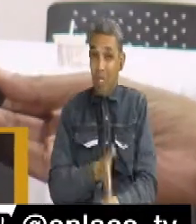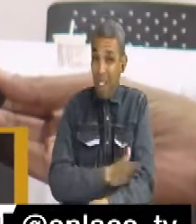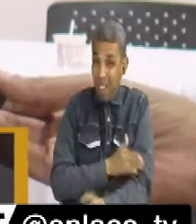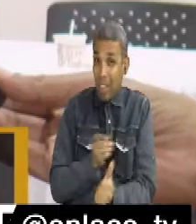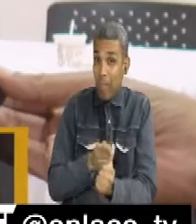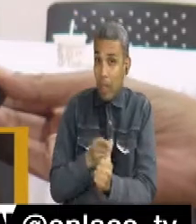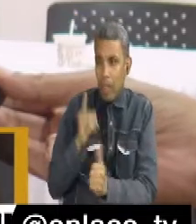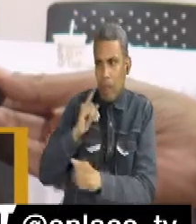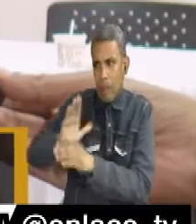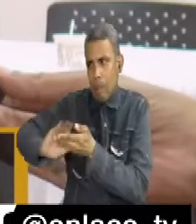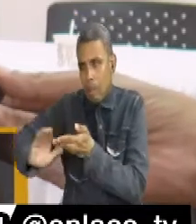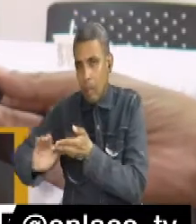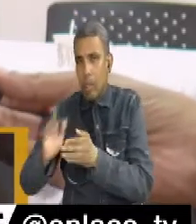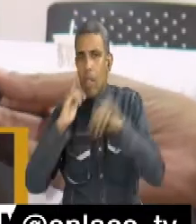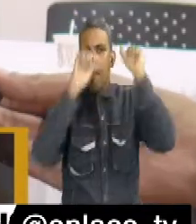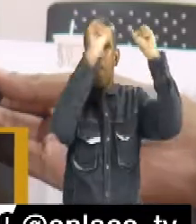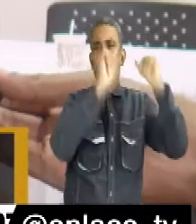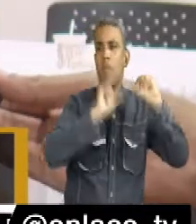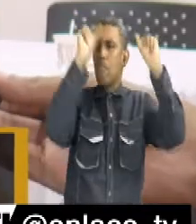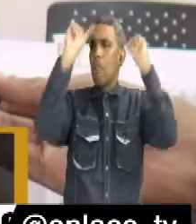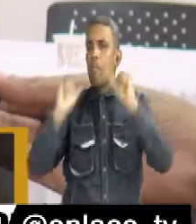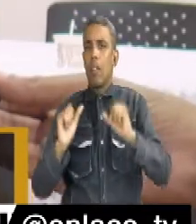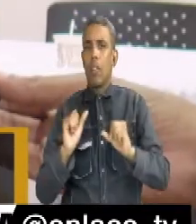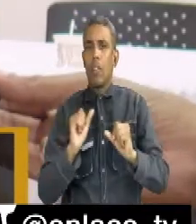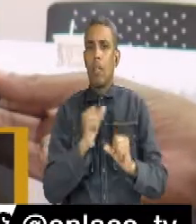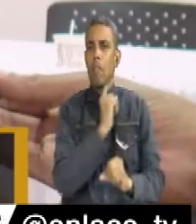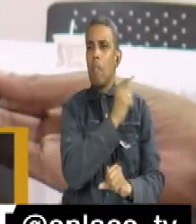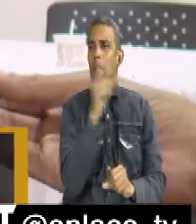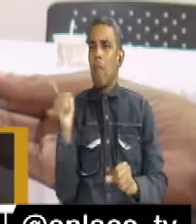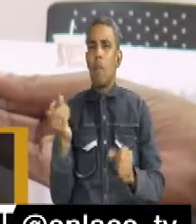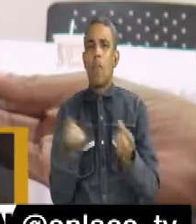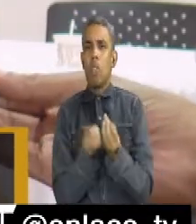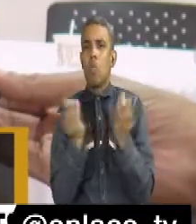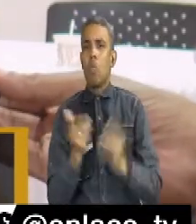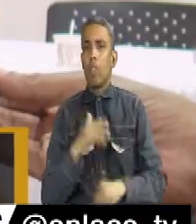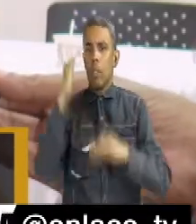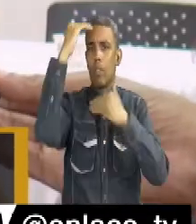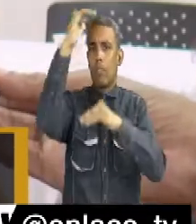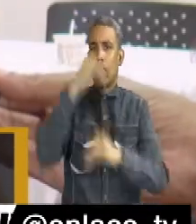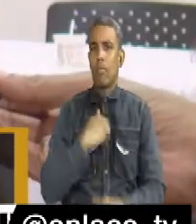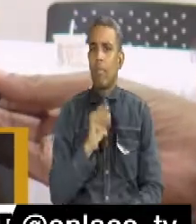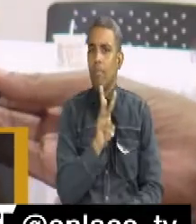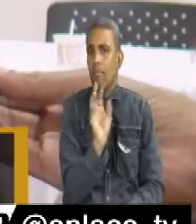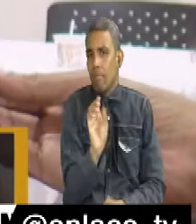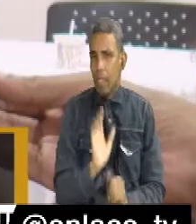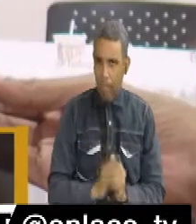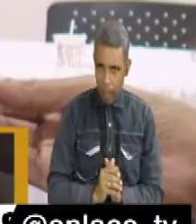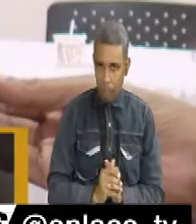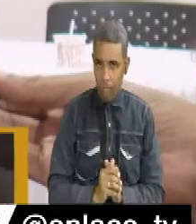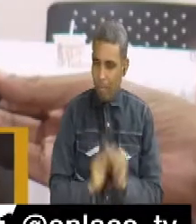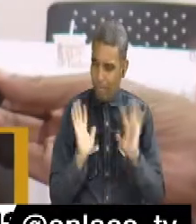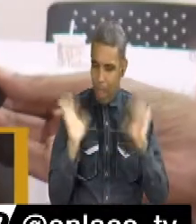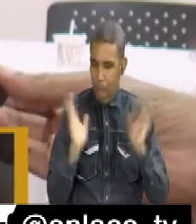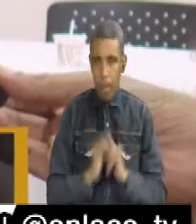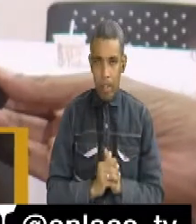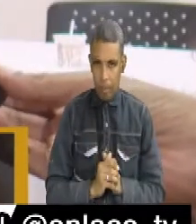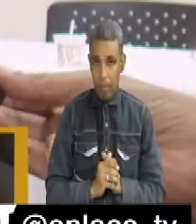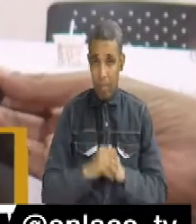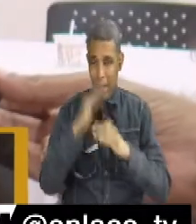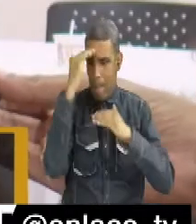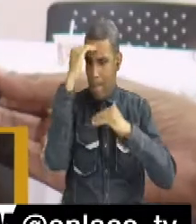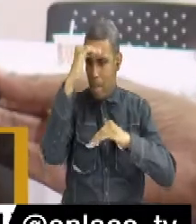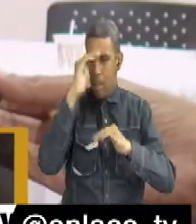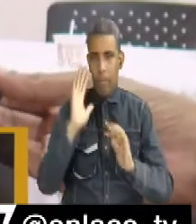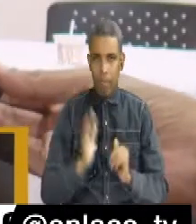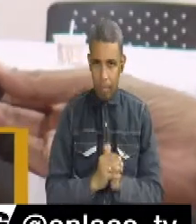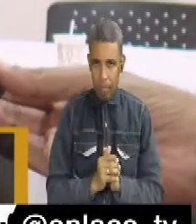30 elementos de publicidad exterior visual tipo valla comercial repartidos equitativamente entre cada uno de los comités promotores, ya sea